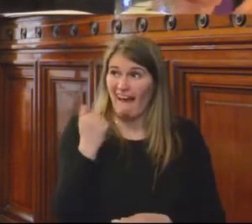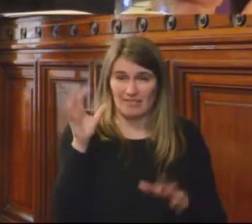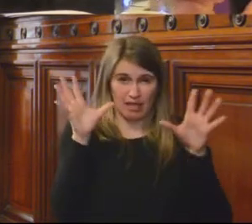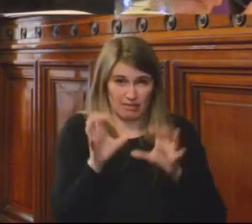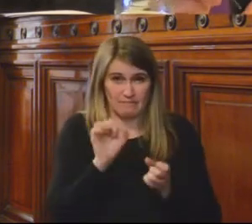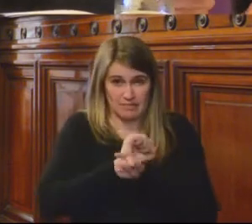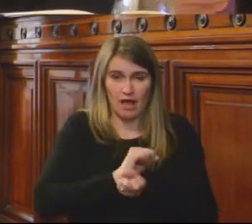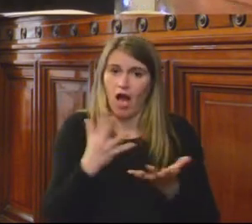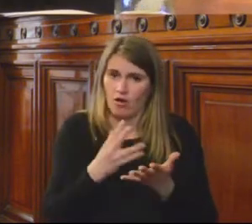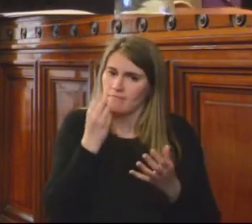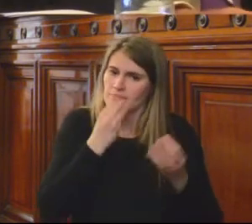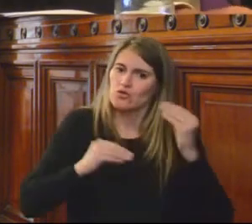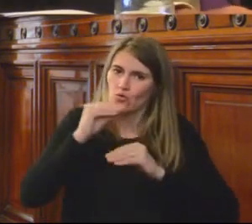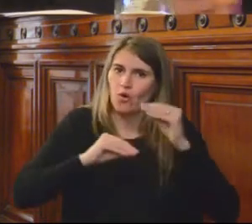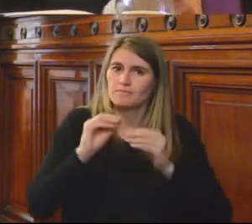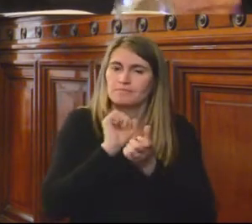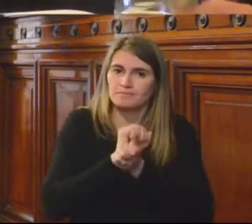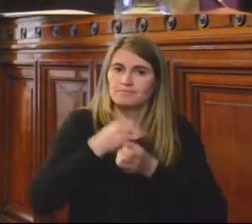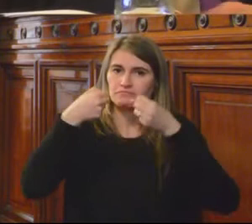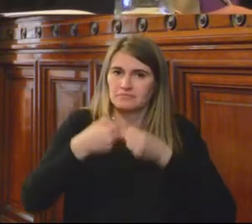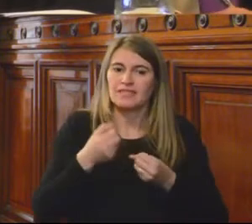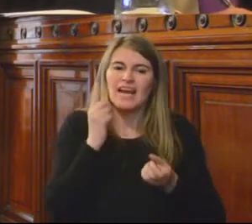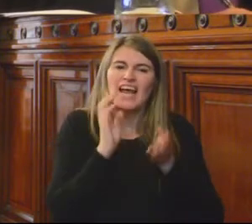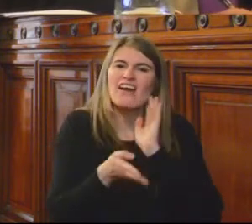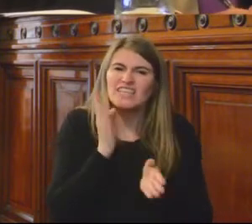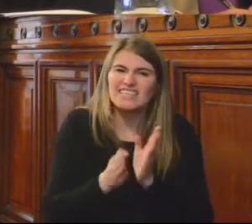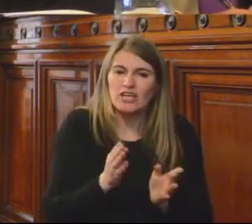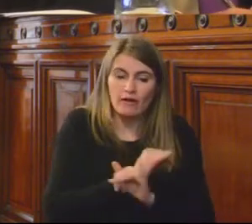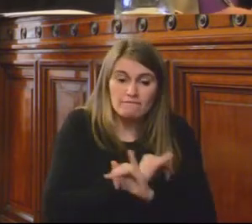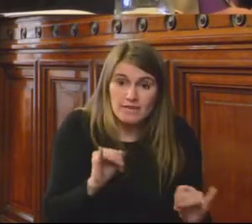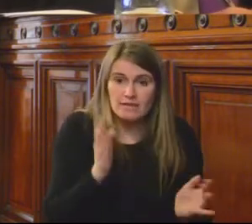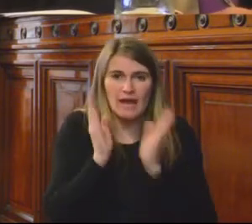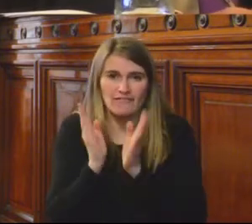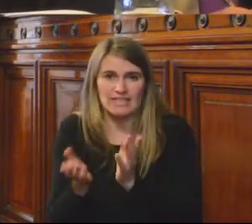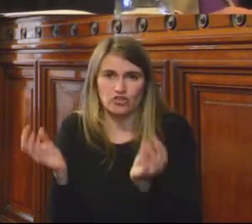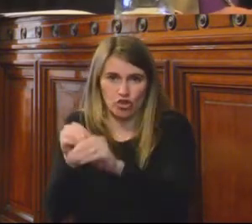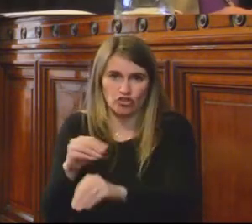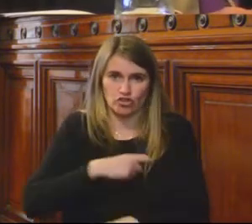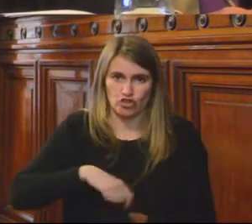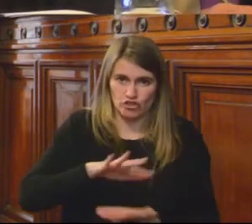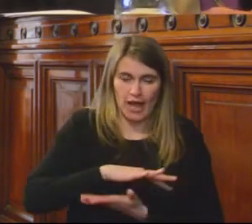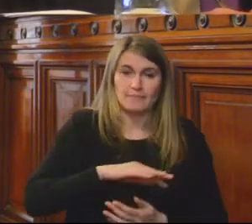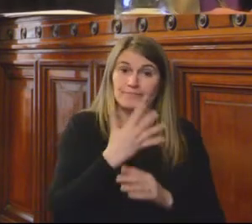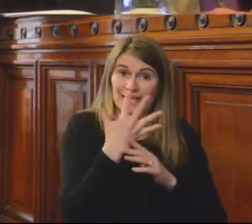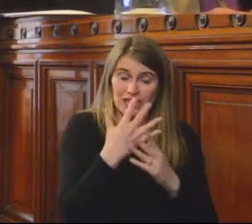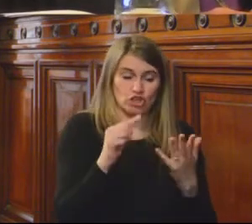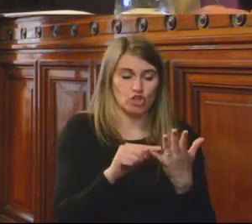la implementación de un régimen orientado a la rehabilitación y reinserción social. Quinto, la creación de un sistema de atención integral a las víctimas, generando